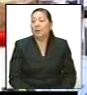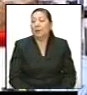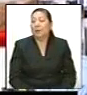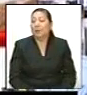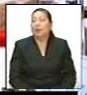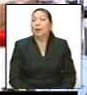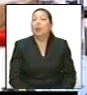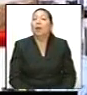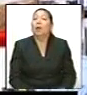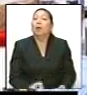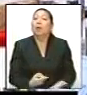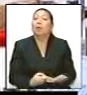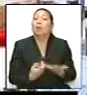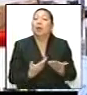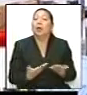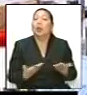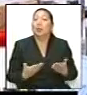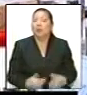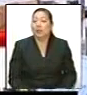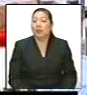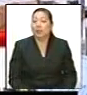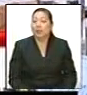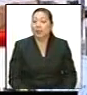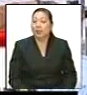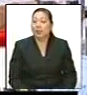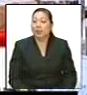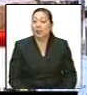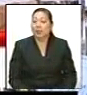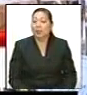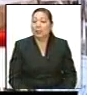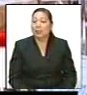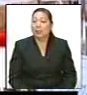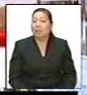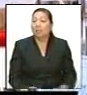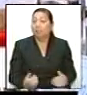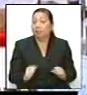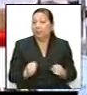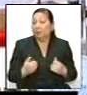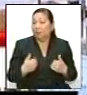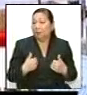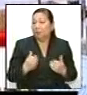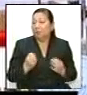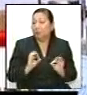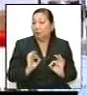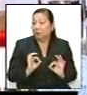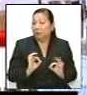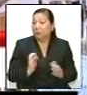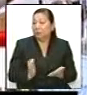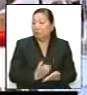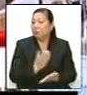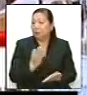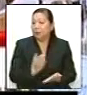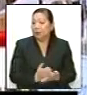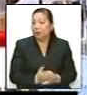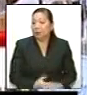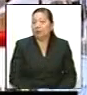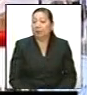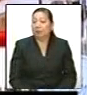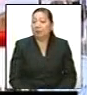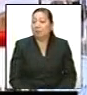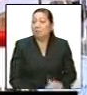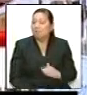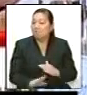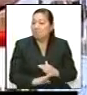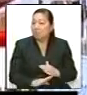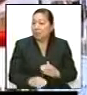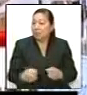Tal cual van las cosas, ministro, vamos a tener el mismo problema de baja